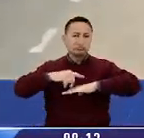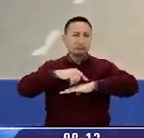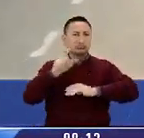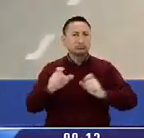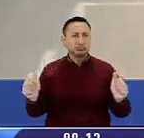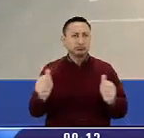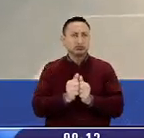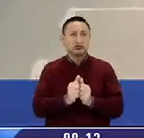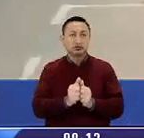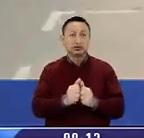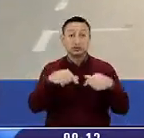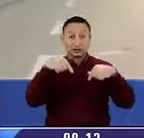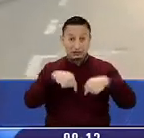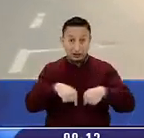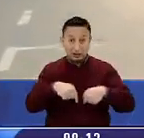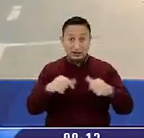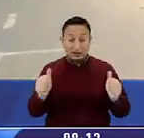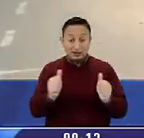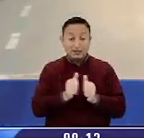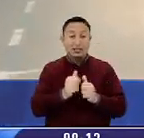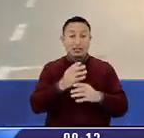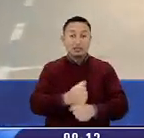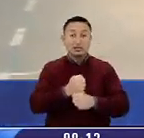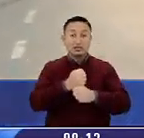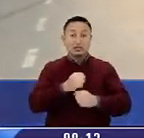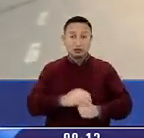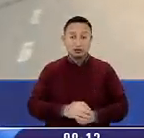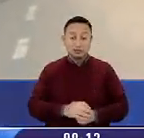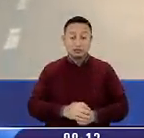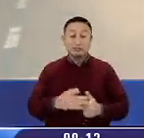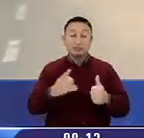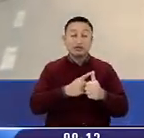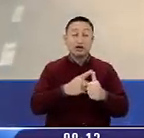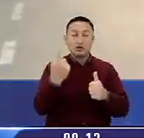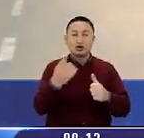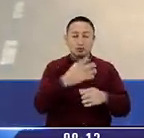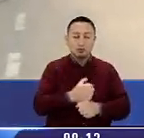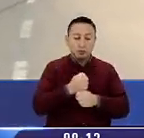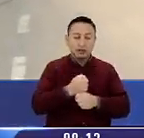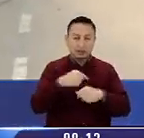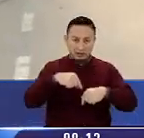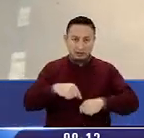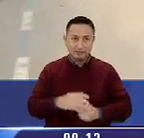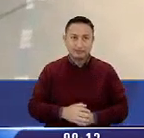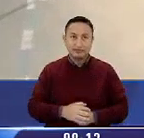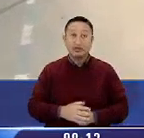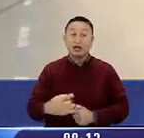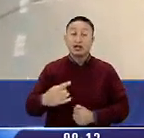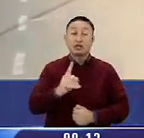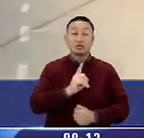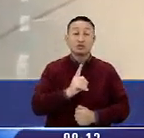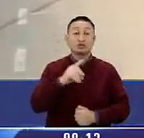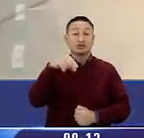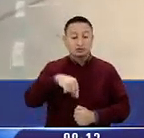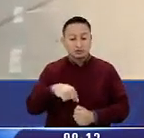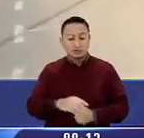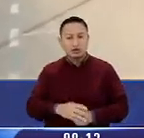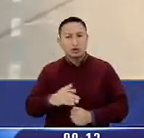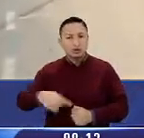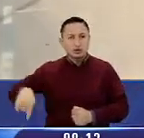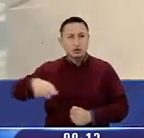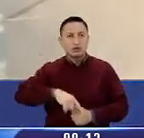De eso se trata el sendero seguro. No solo es el tema de seguridad en el contexto de combatir la inseguridad per se, sino además de